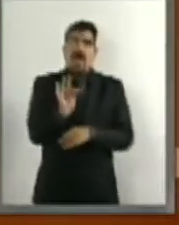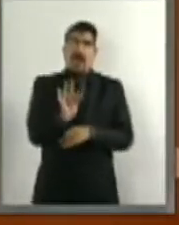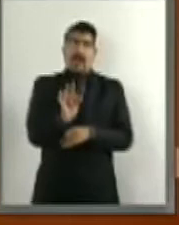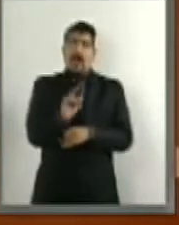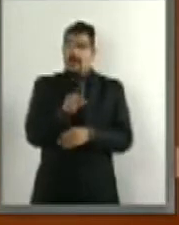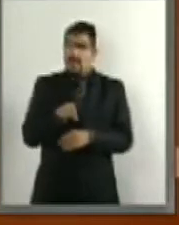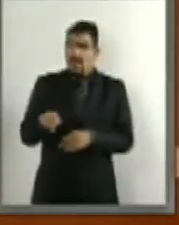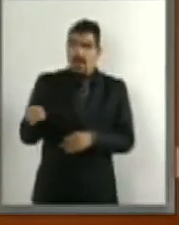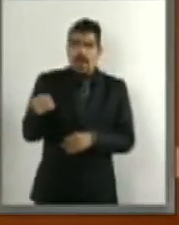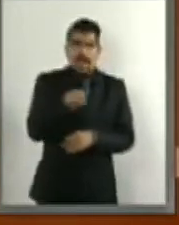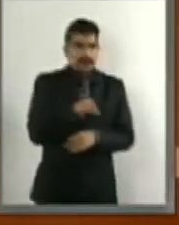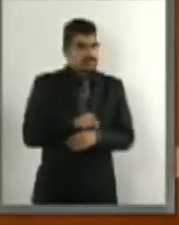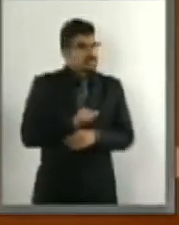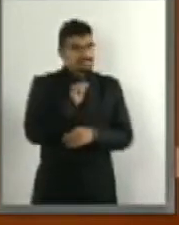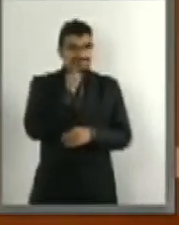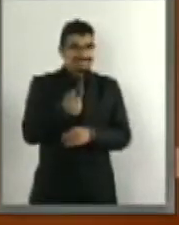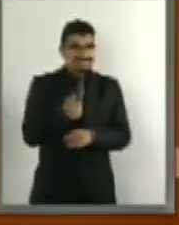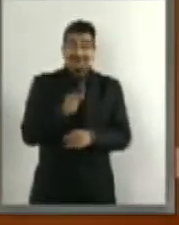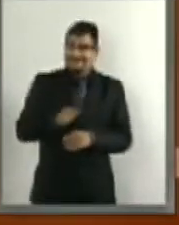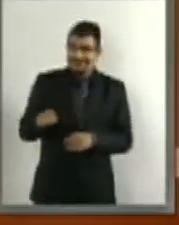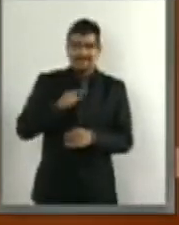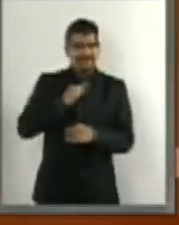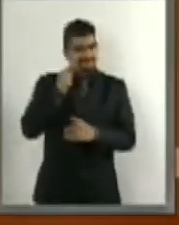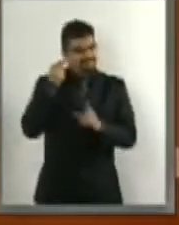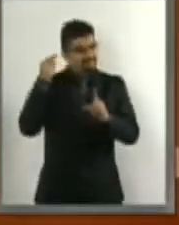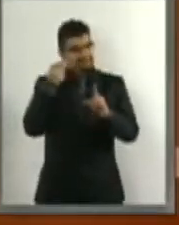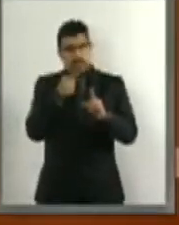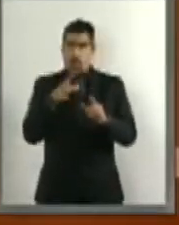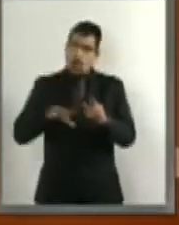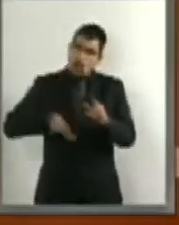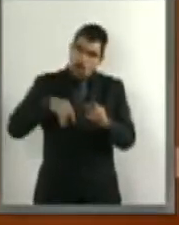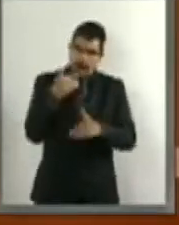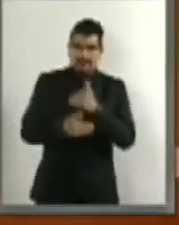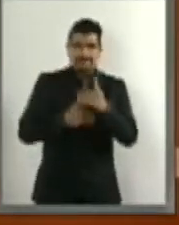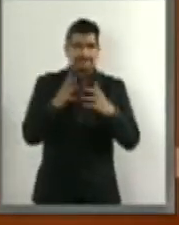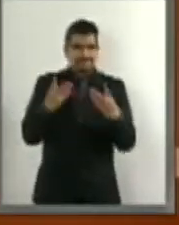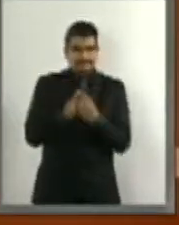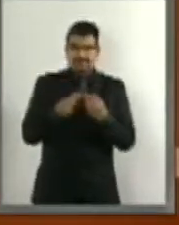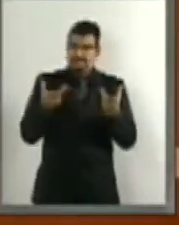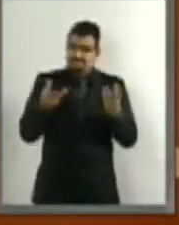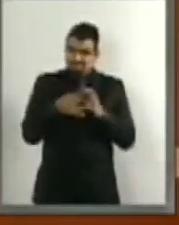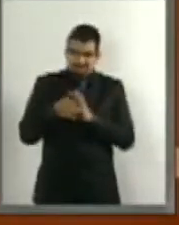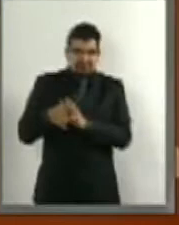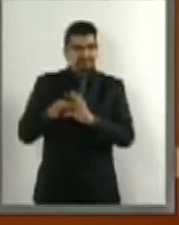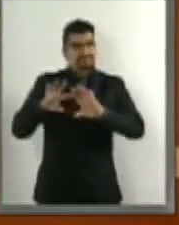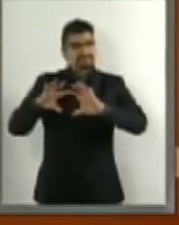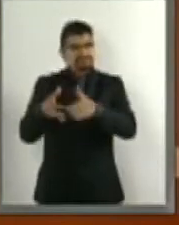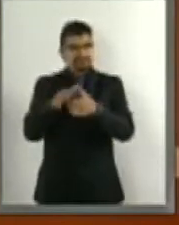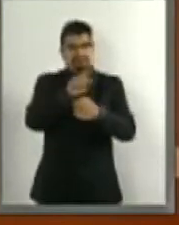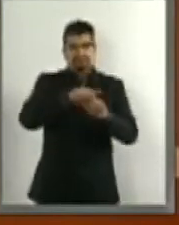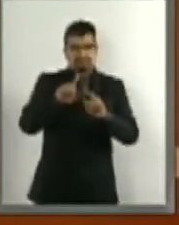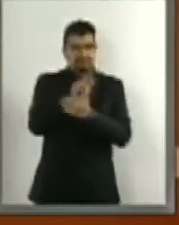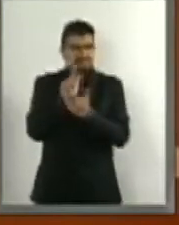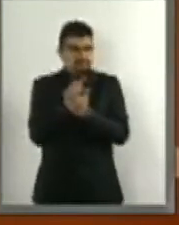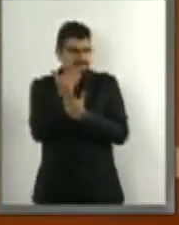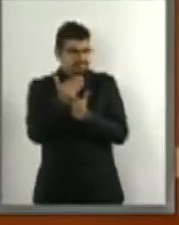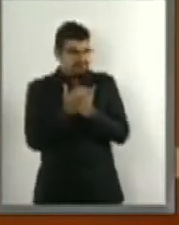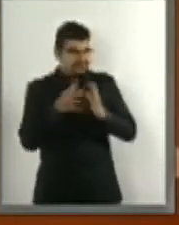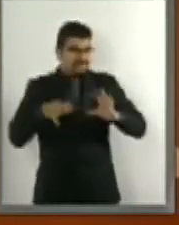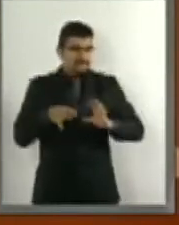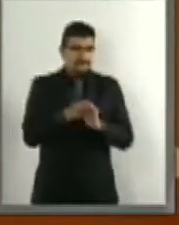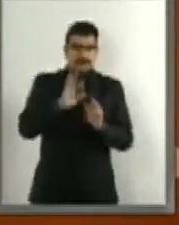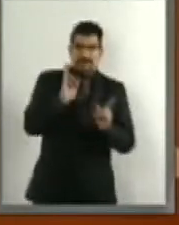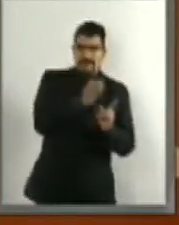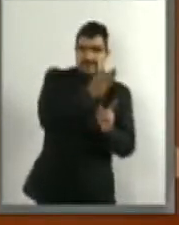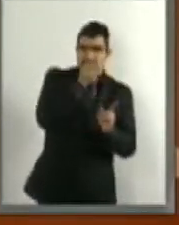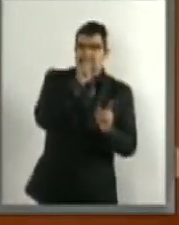ha representado un reto de grandes magnitudes. Requiere de la creación, de la armonización de distintos ordenamientos legales, tanto a nivel